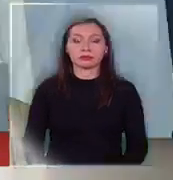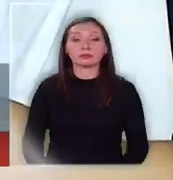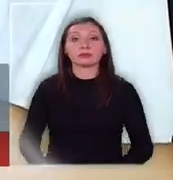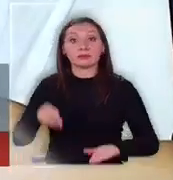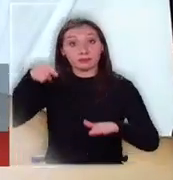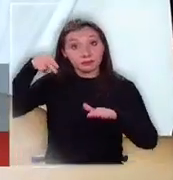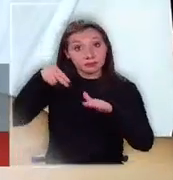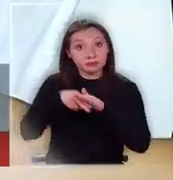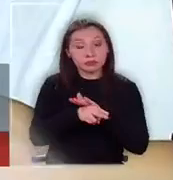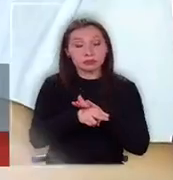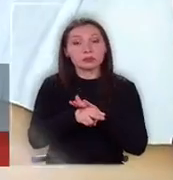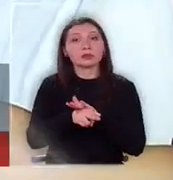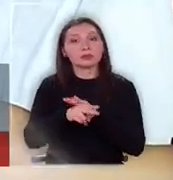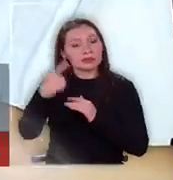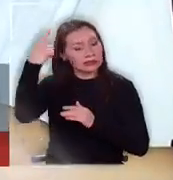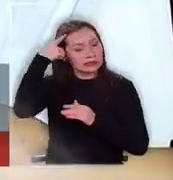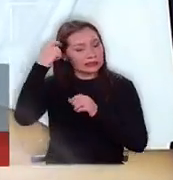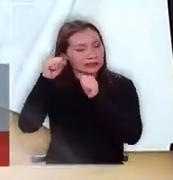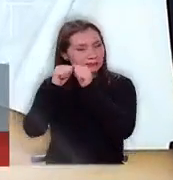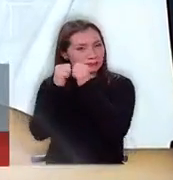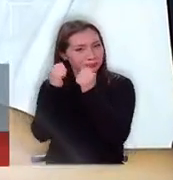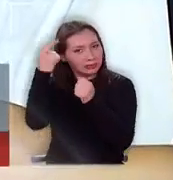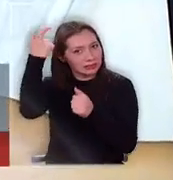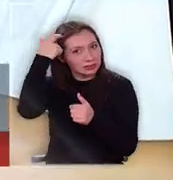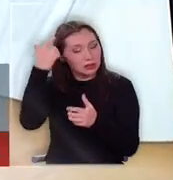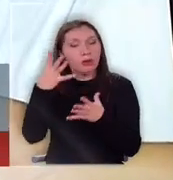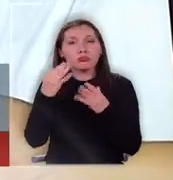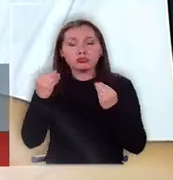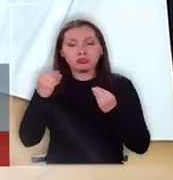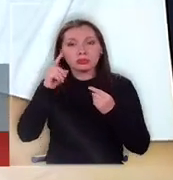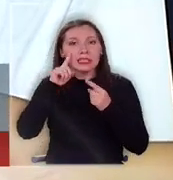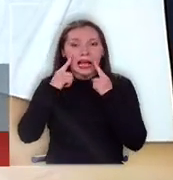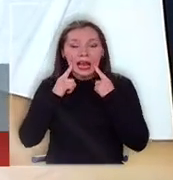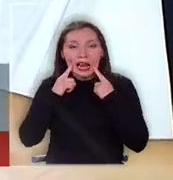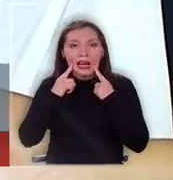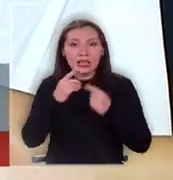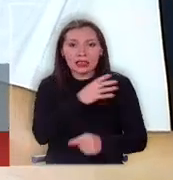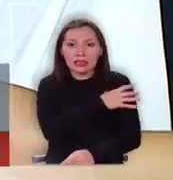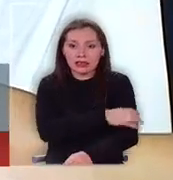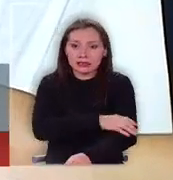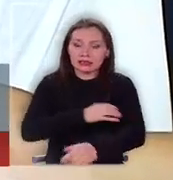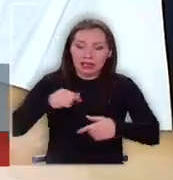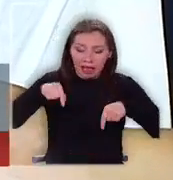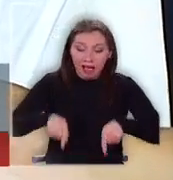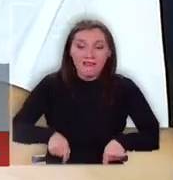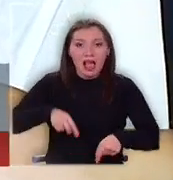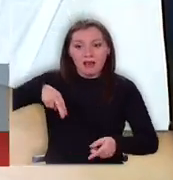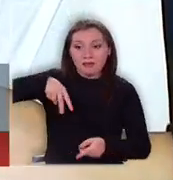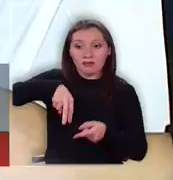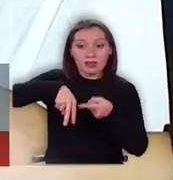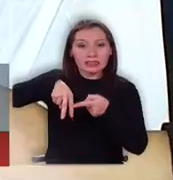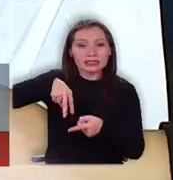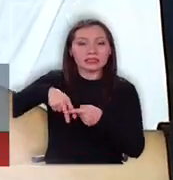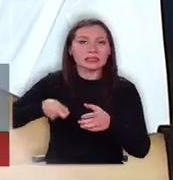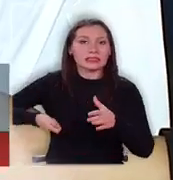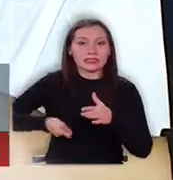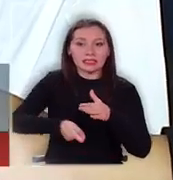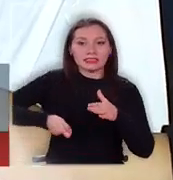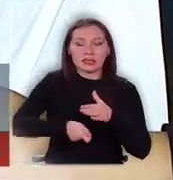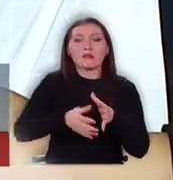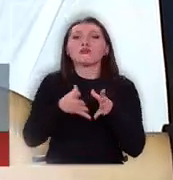con un traumatismo craneano múltiples herías en sus extremidades inferiores producto de un arma